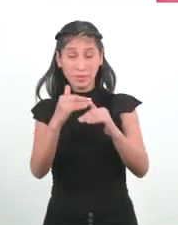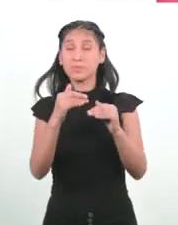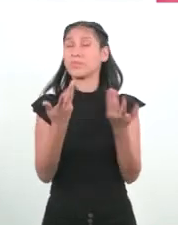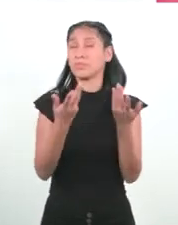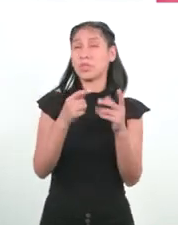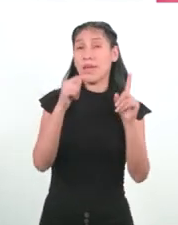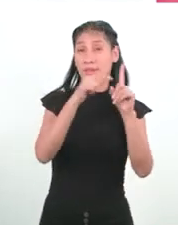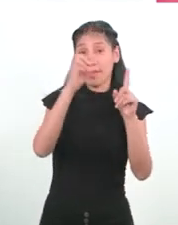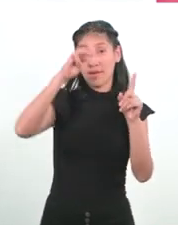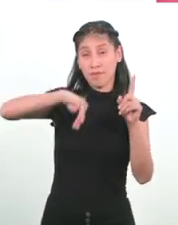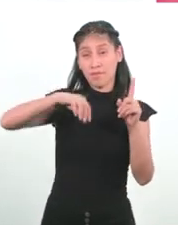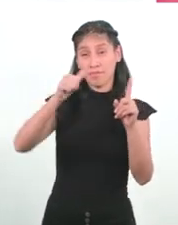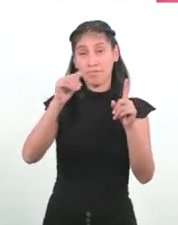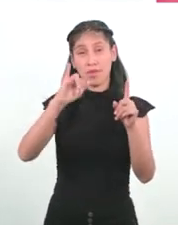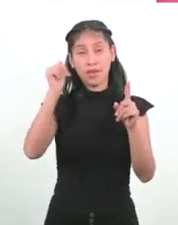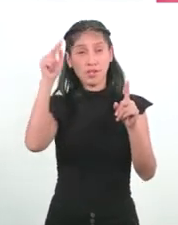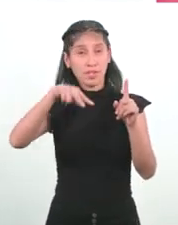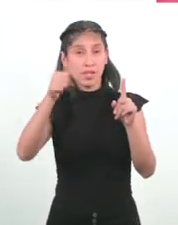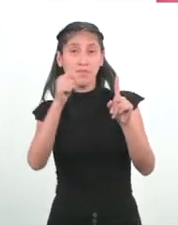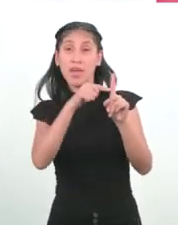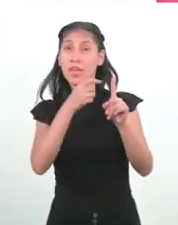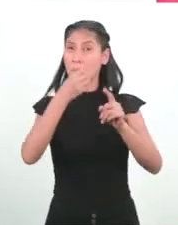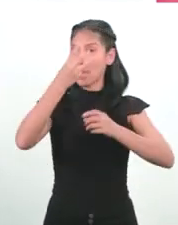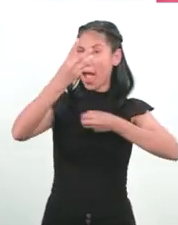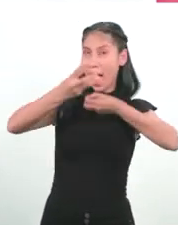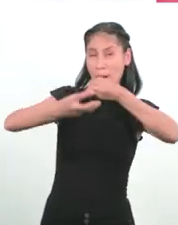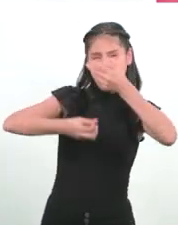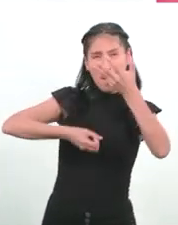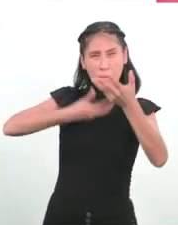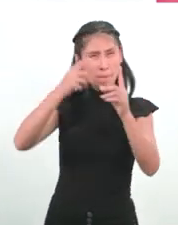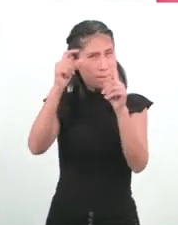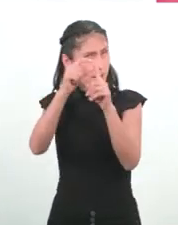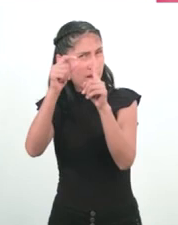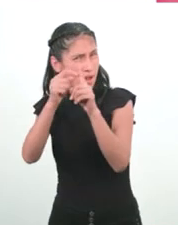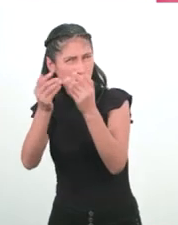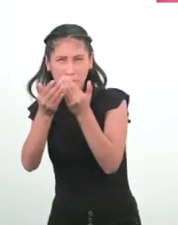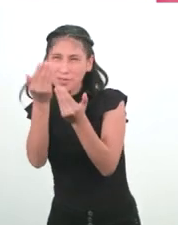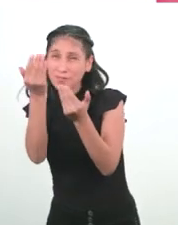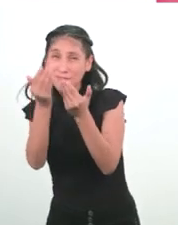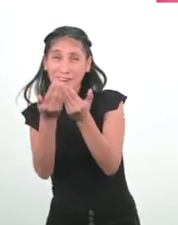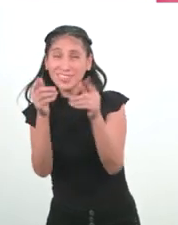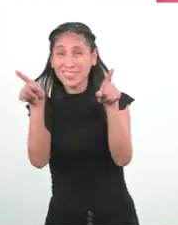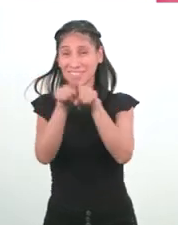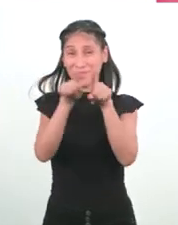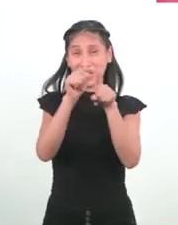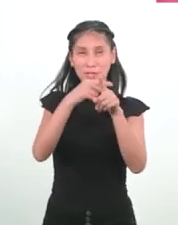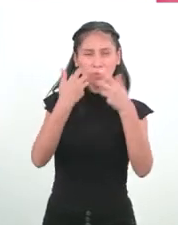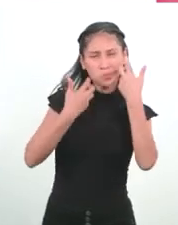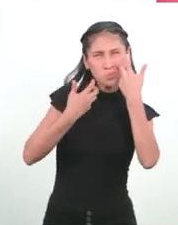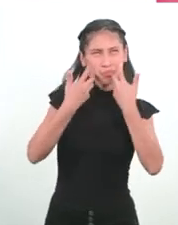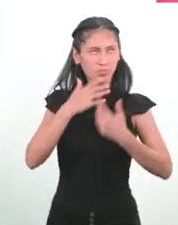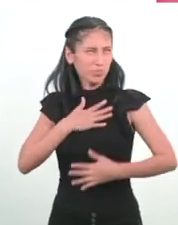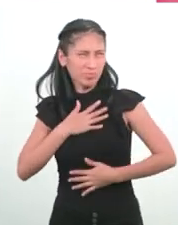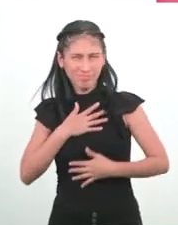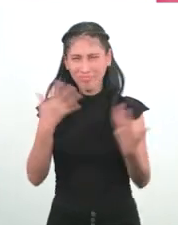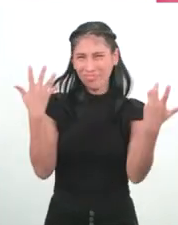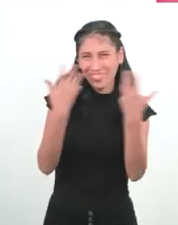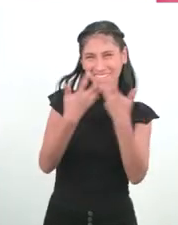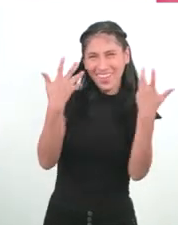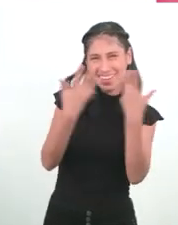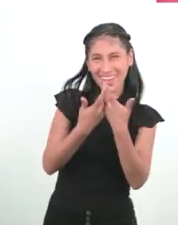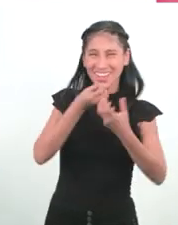descubriremos que usa un lenguaje fácil de entender con oraciones coherentes. Sus gestos y movimientos del cuerpo acompañan a lo que